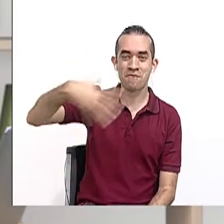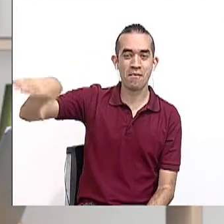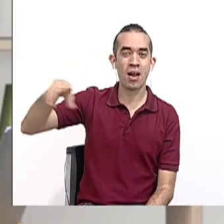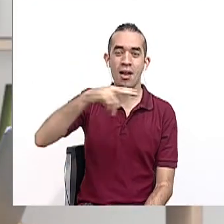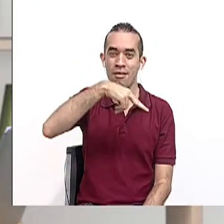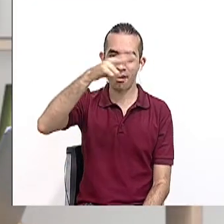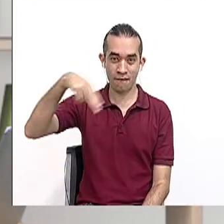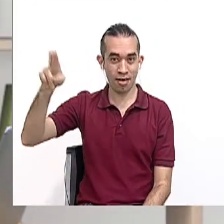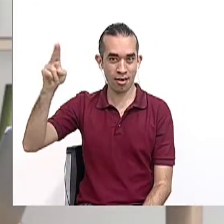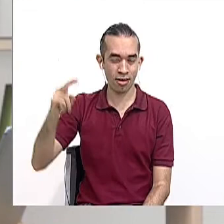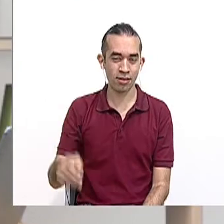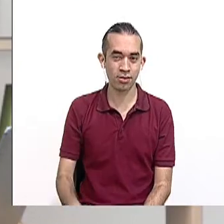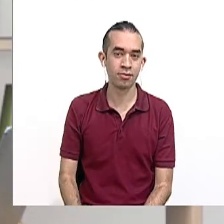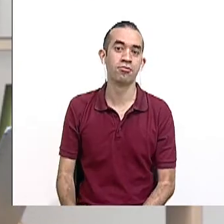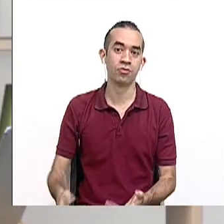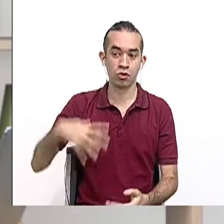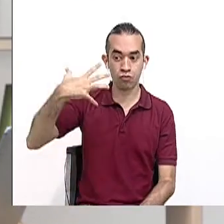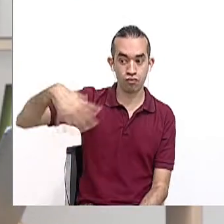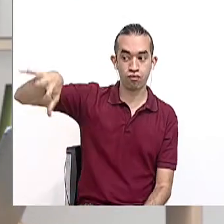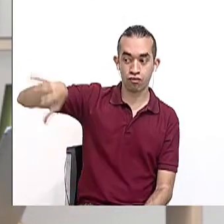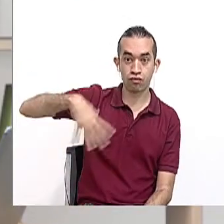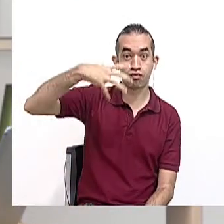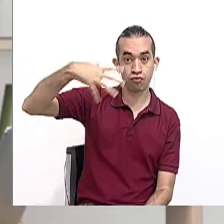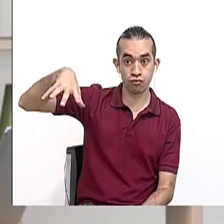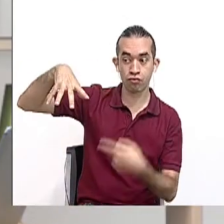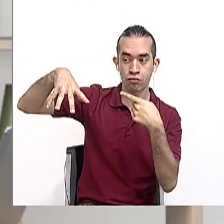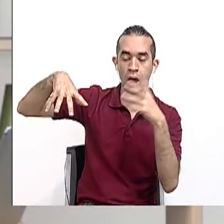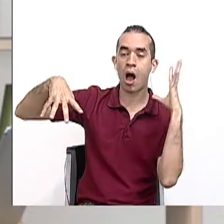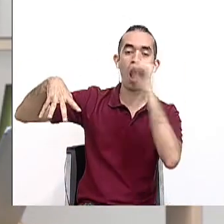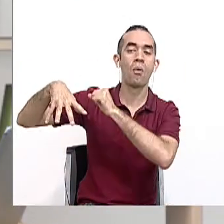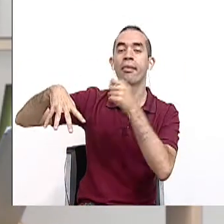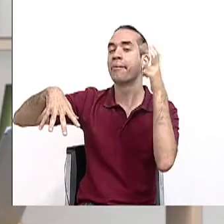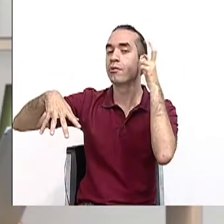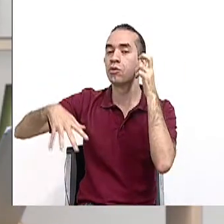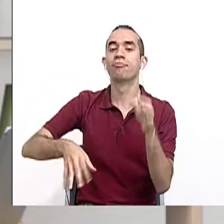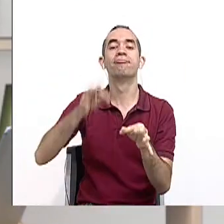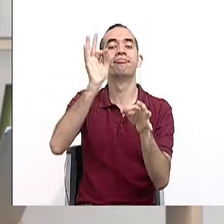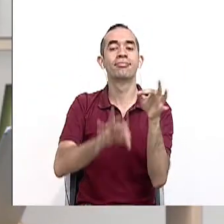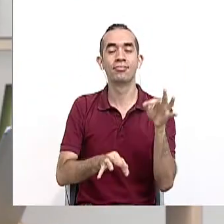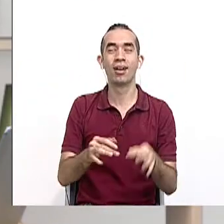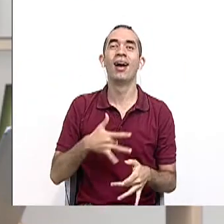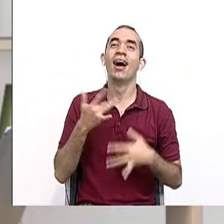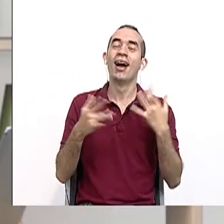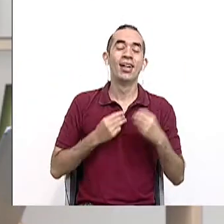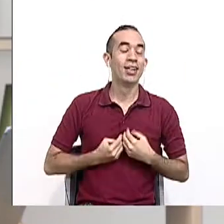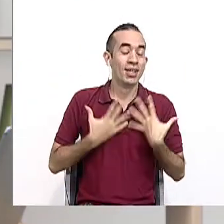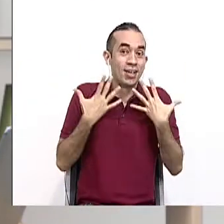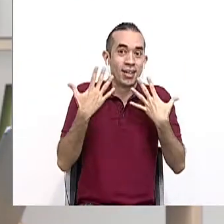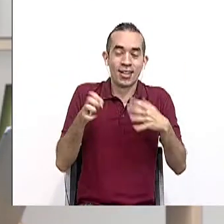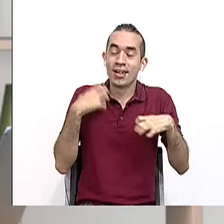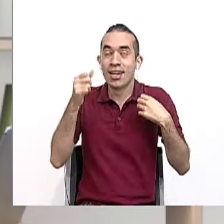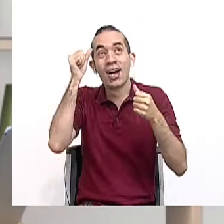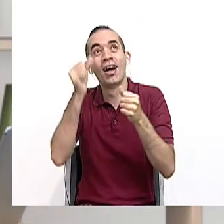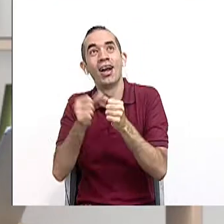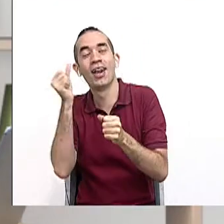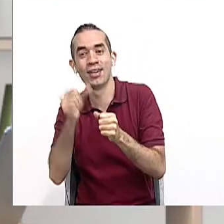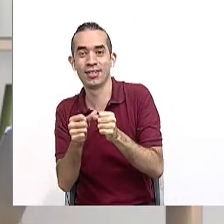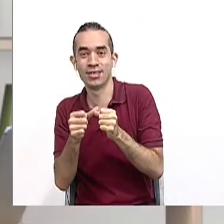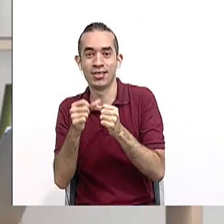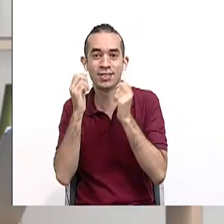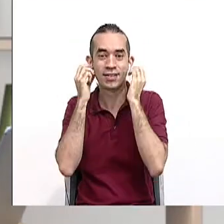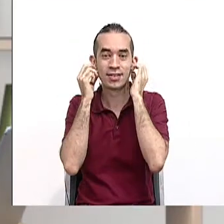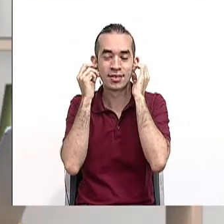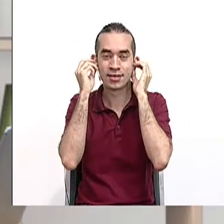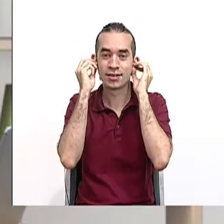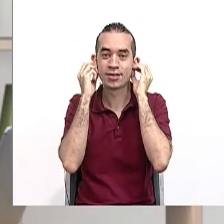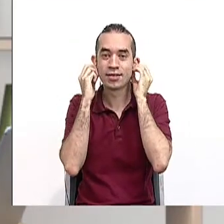navideñas. Cómo un sonido tan simple nos puede evocar emociones, sentimientos, recuerdos. Y es que,